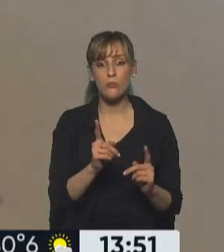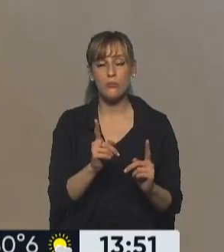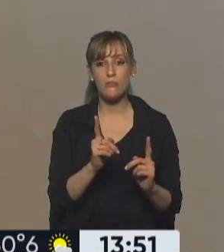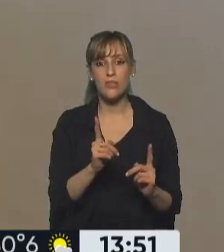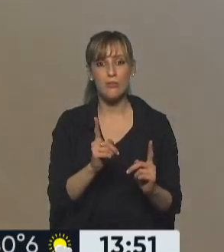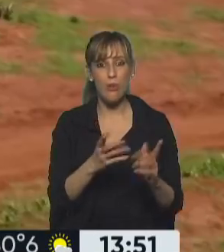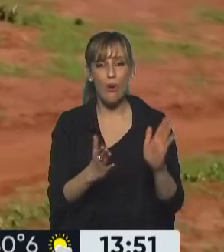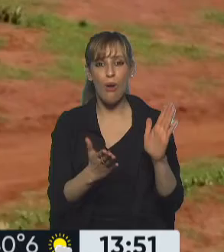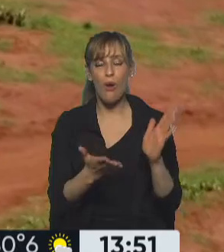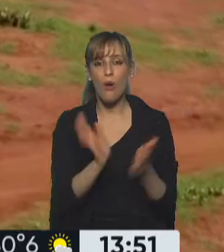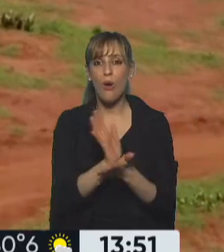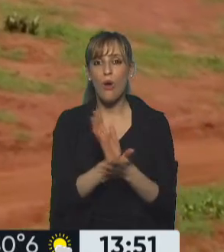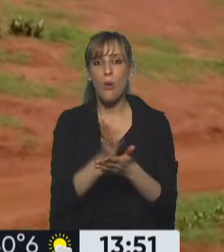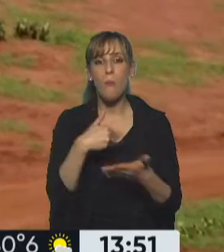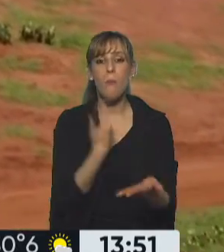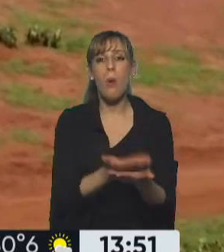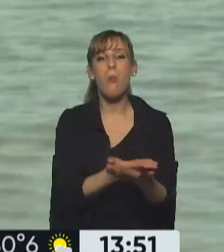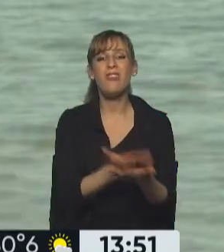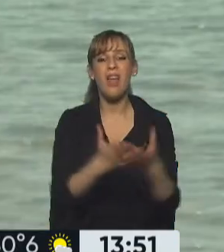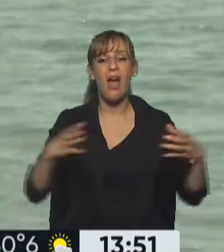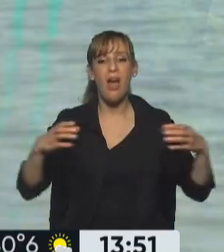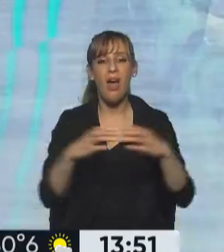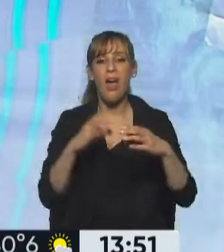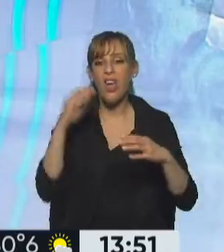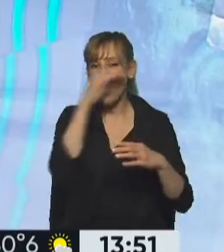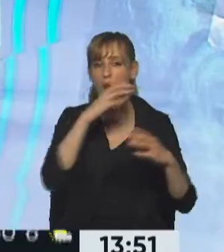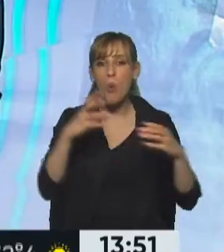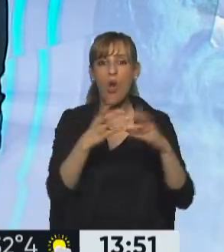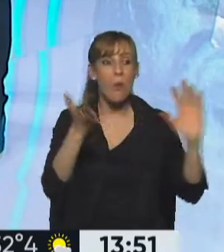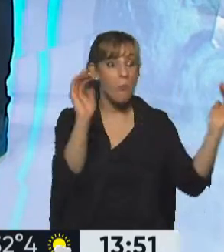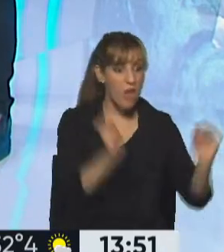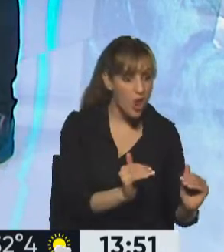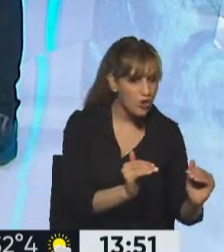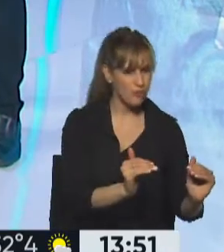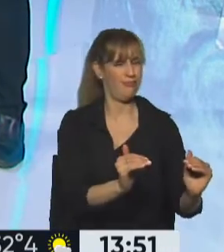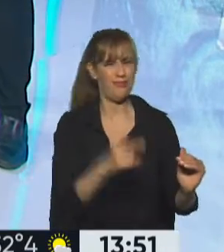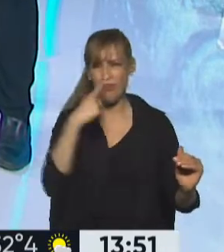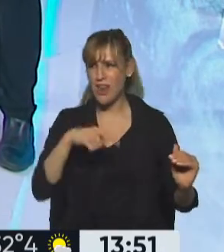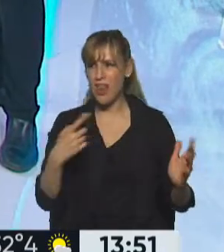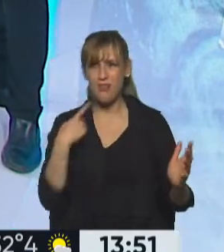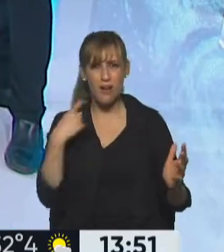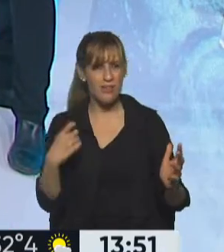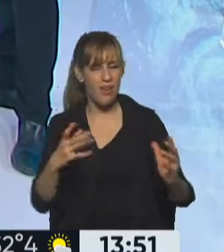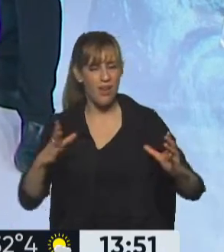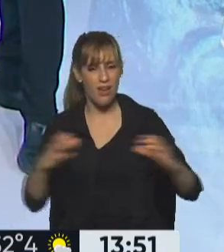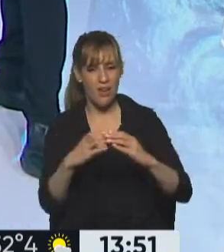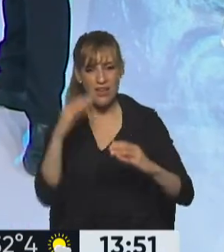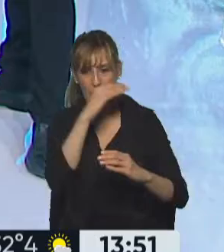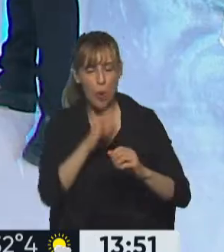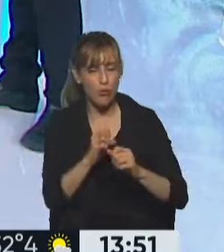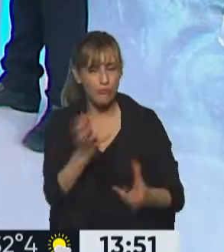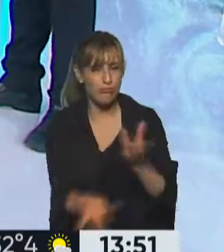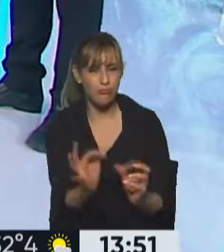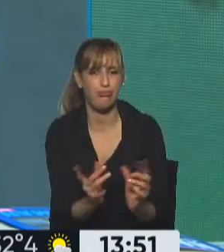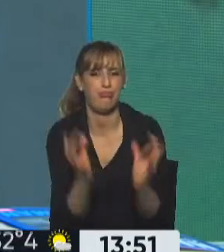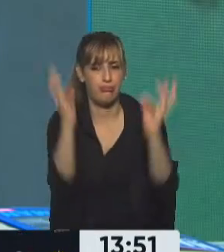dicho y la práctica, ¿no? Tal cual, no solamente la teoría, sino básicamente, Juan, en la práctica, lo más importante. No, y otra cosa más ligada a eso, ¿no?